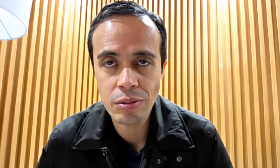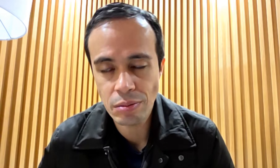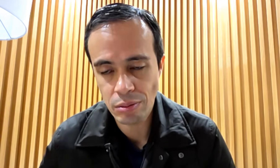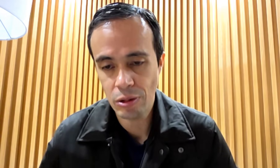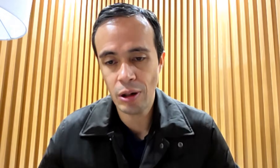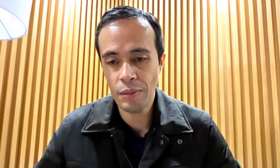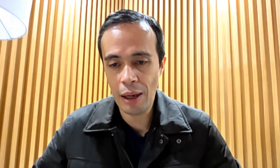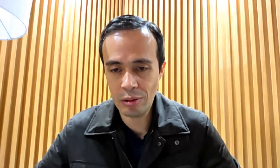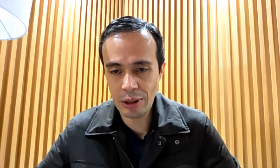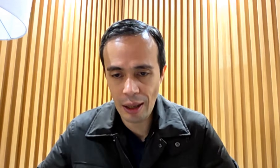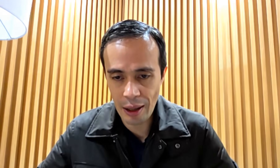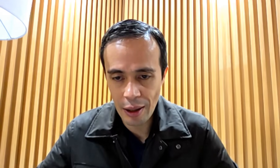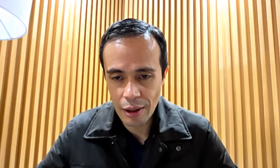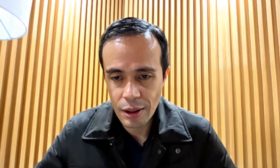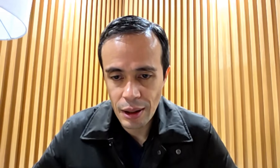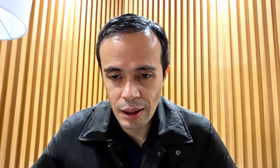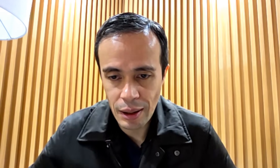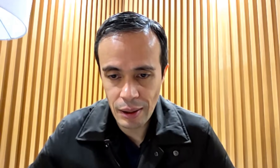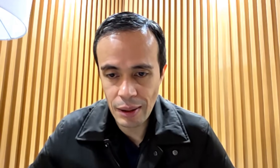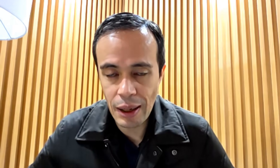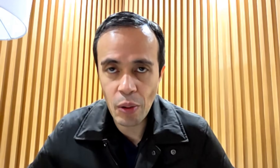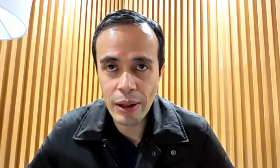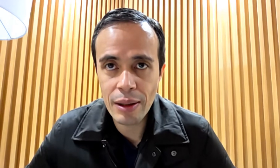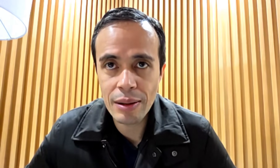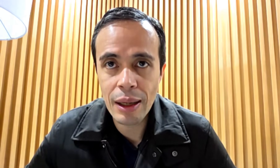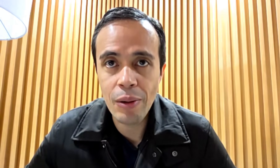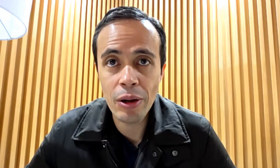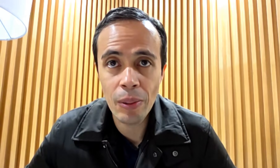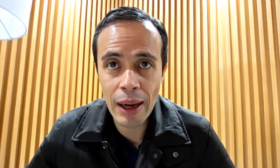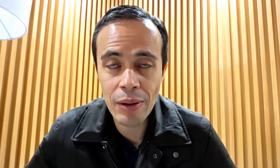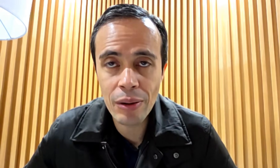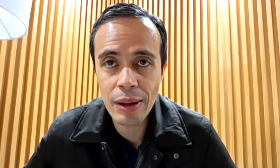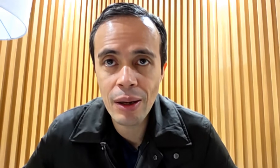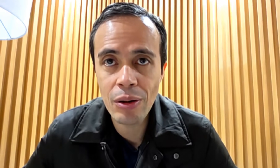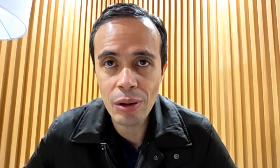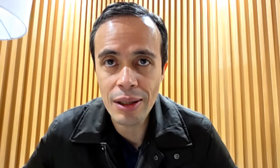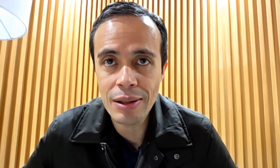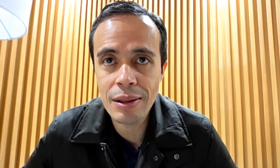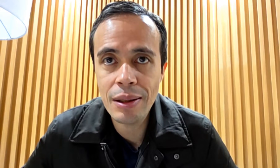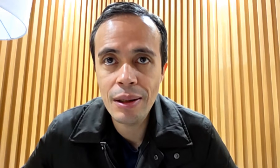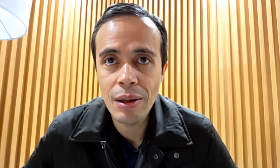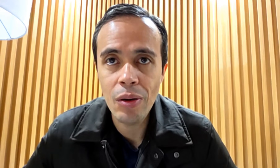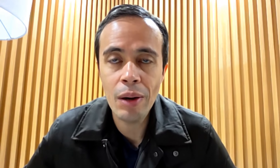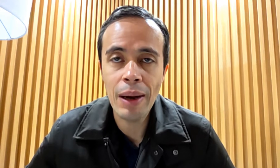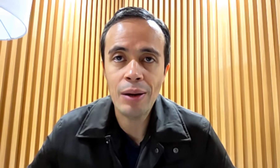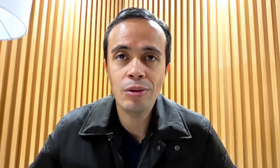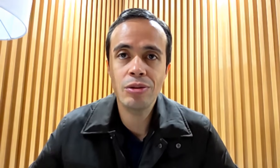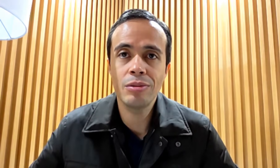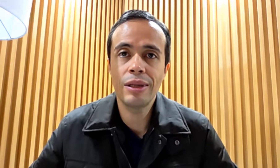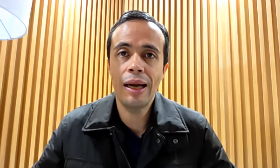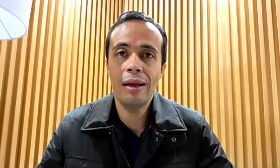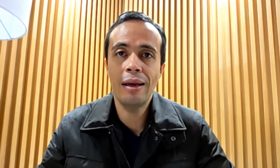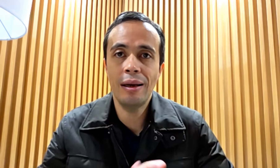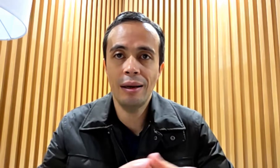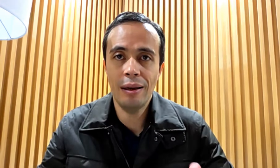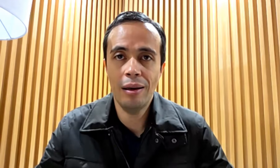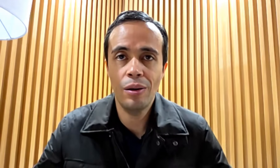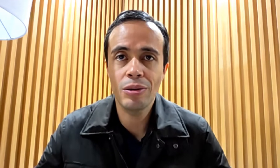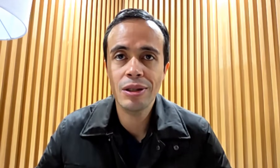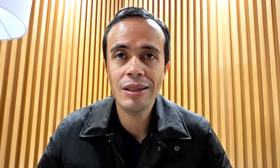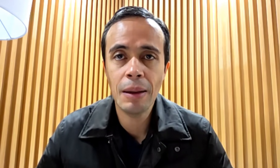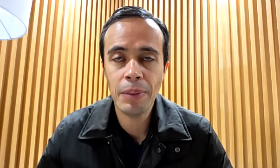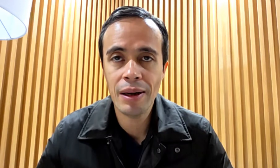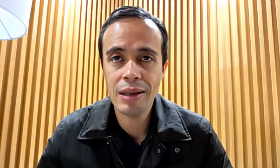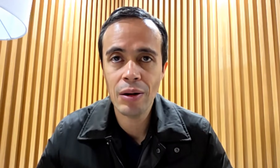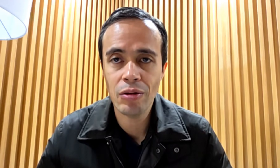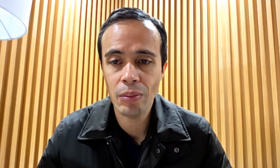corruptos, no en manos de delincuentes de cuello blanco y de coyotes, no en manos de los